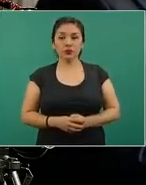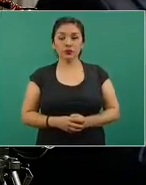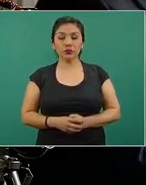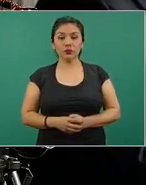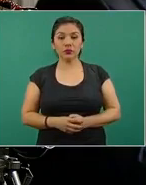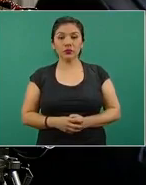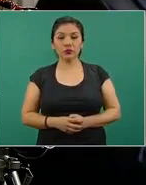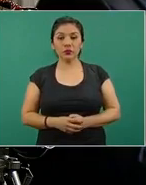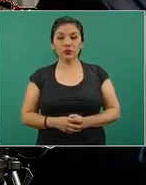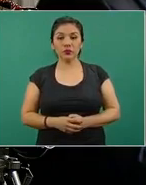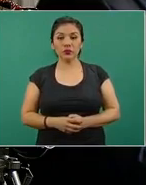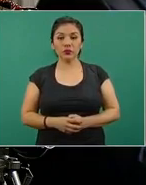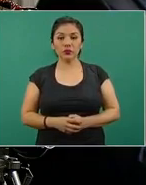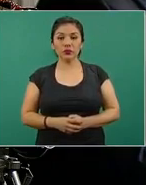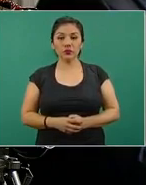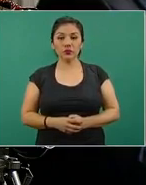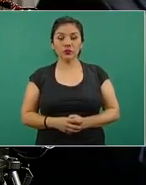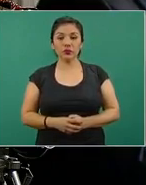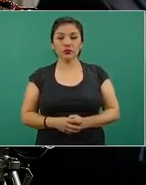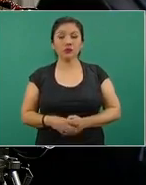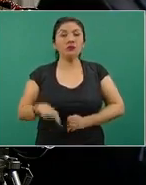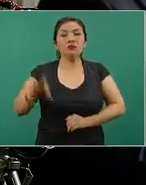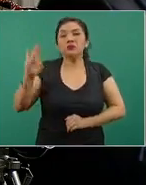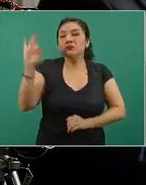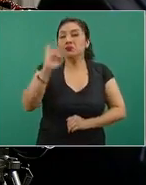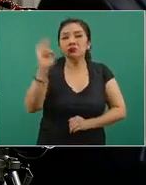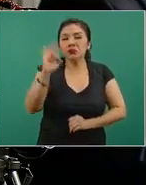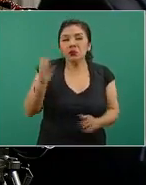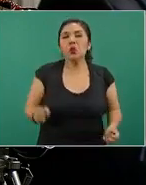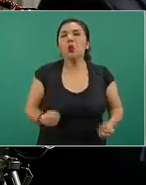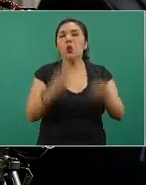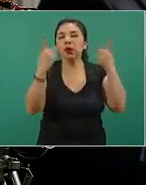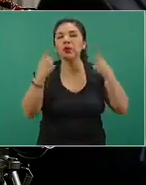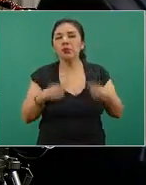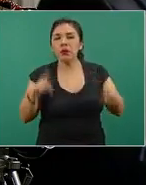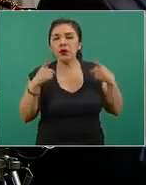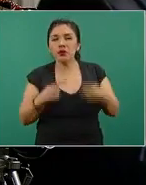el porcentaje de la probabilidad de